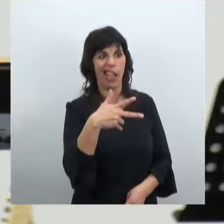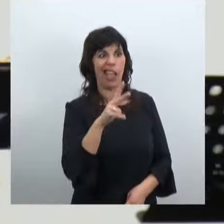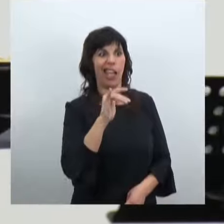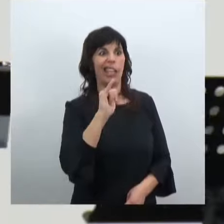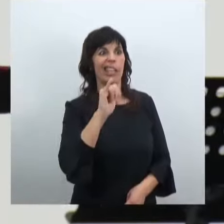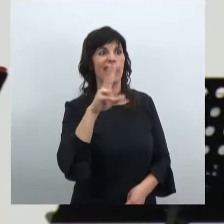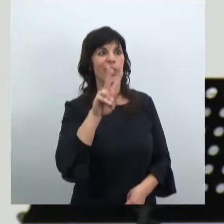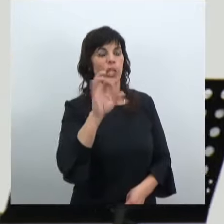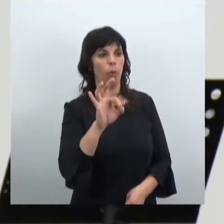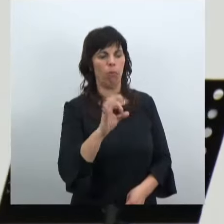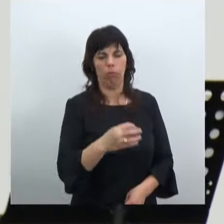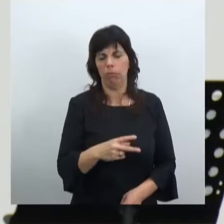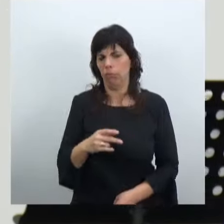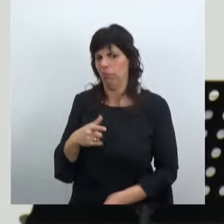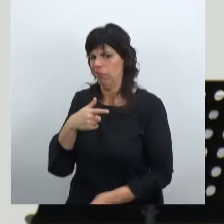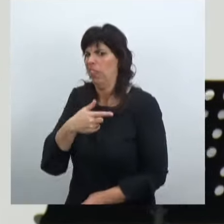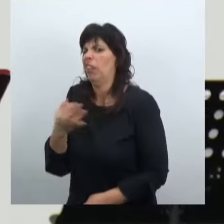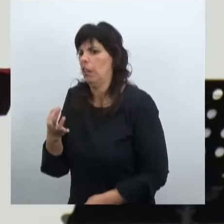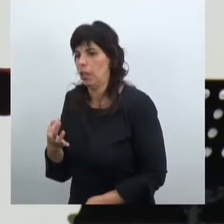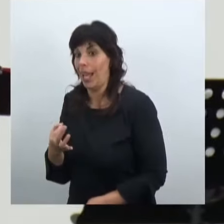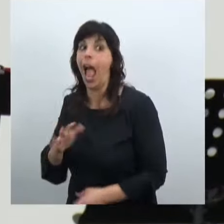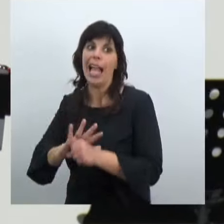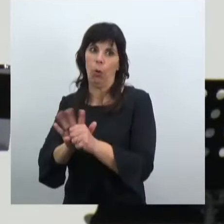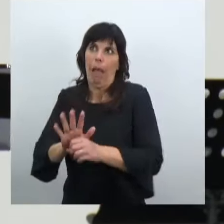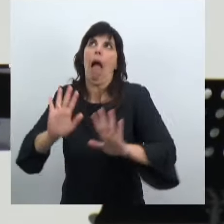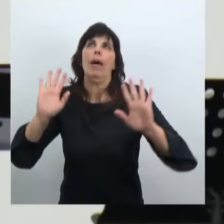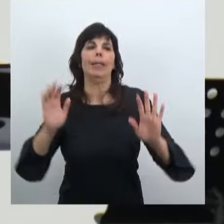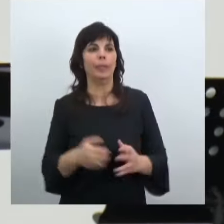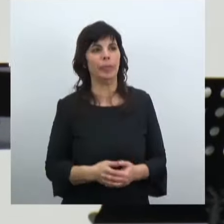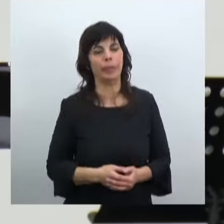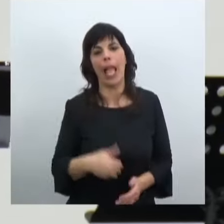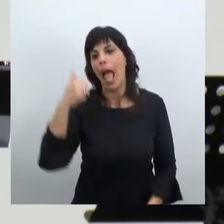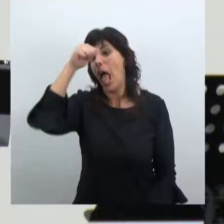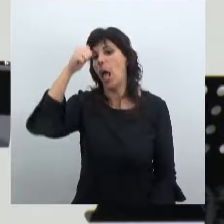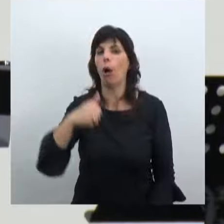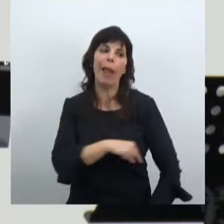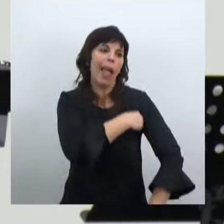La mujer puede estar enferma y hace todo. El hombre tiene un poco de fiebre.